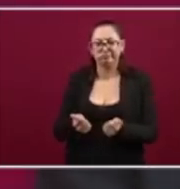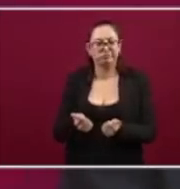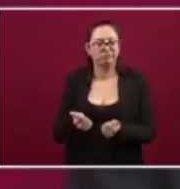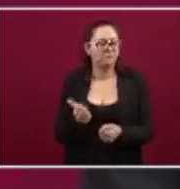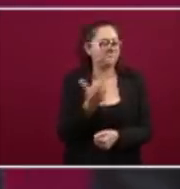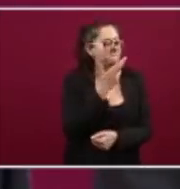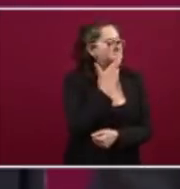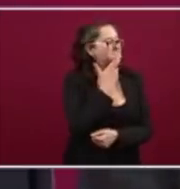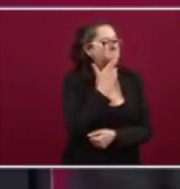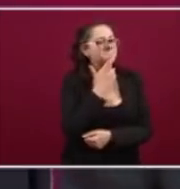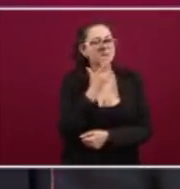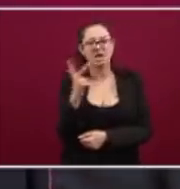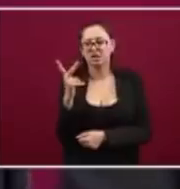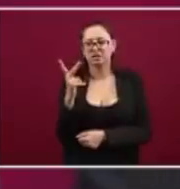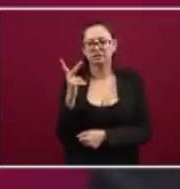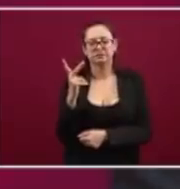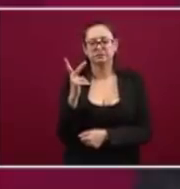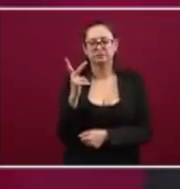mejor